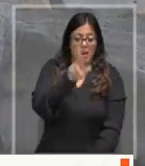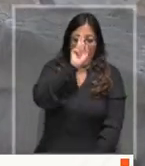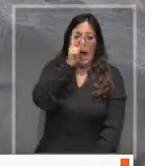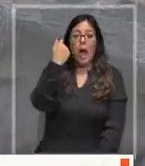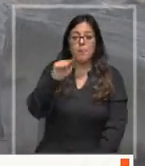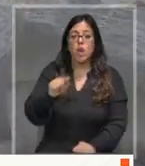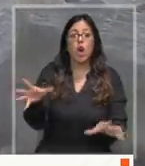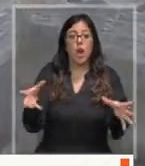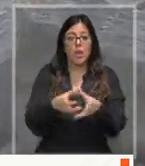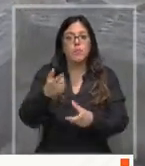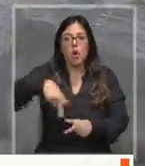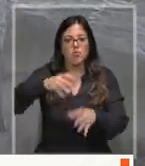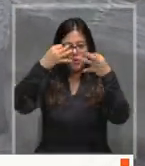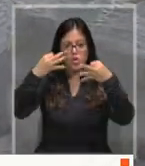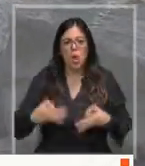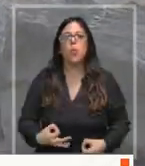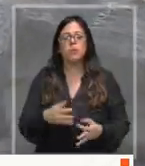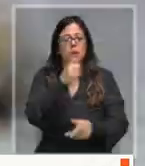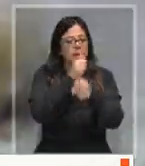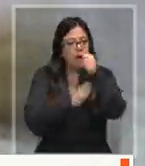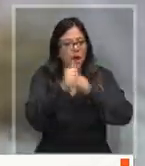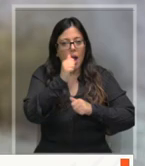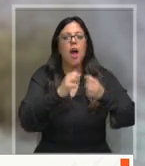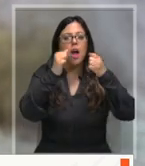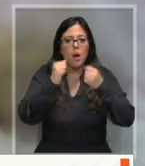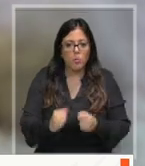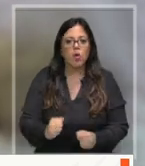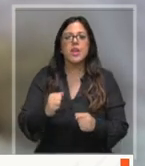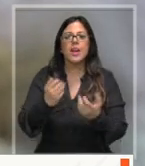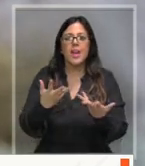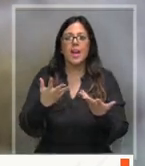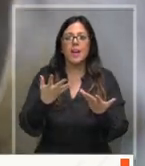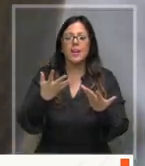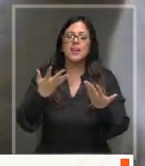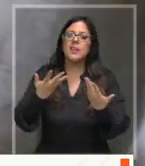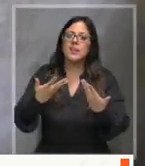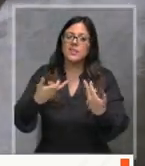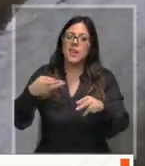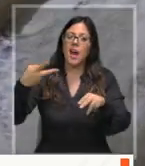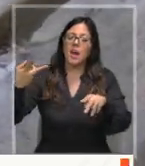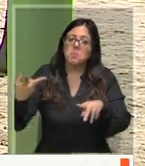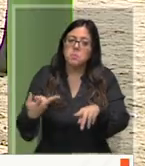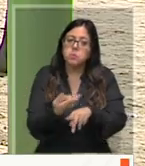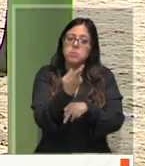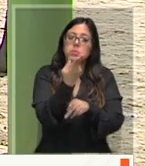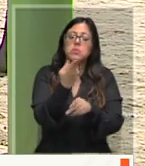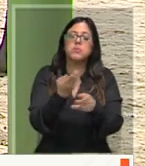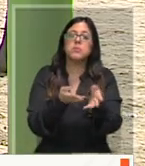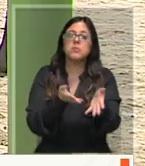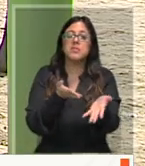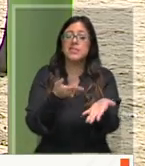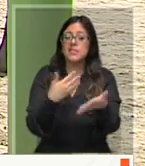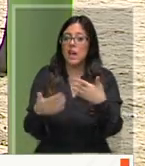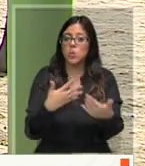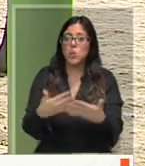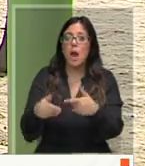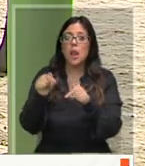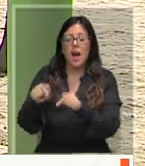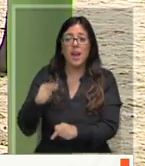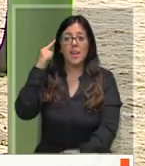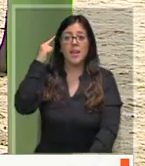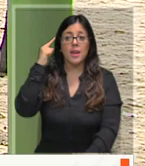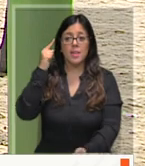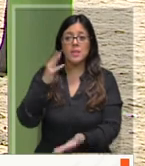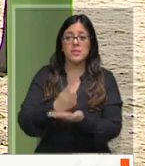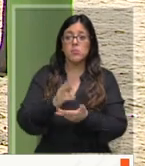con el equipo estaban seguros de que con paciencia podrían trabajar hasta cortar el cuerno de manera natural eh decidimos hacerlo bajo